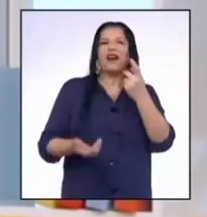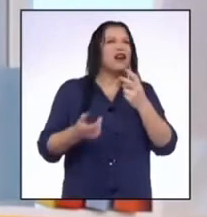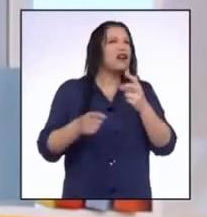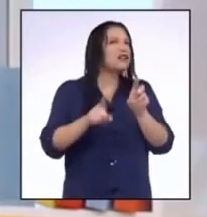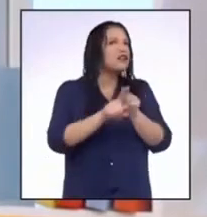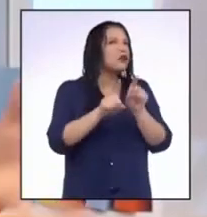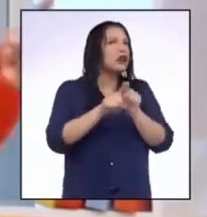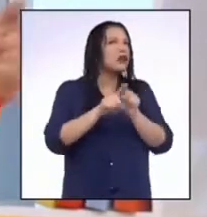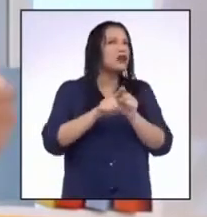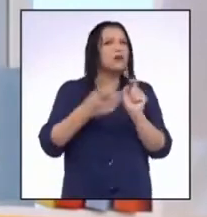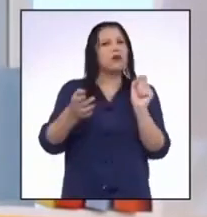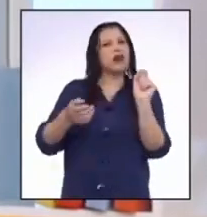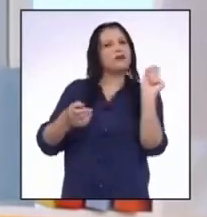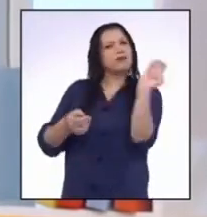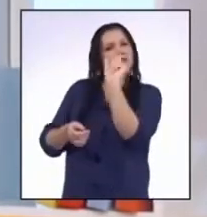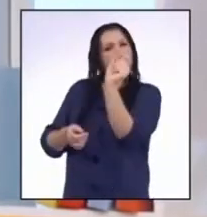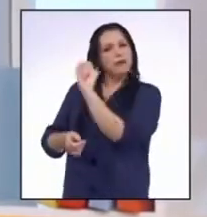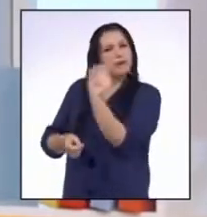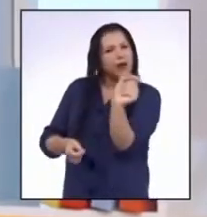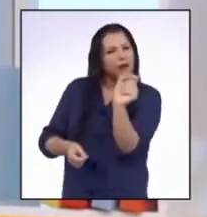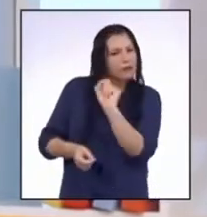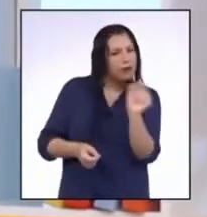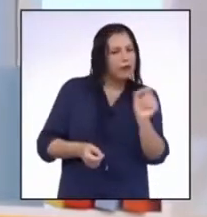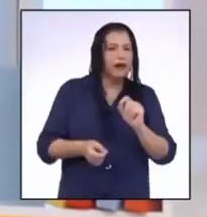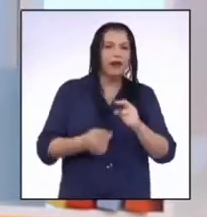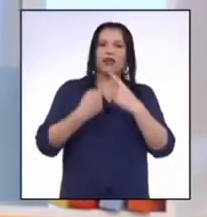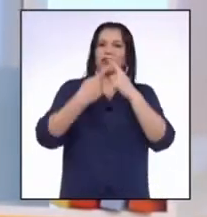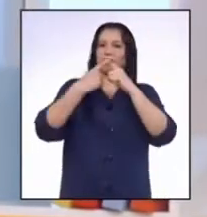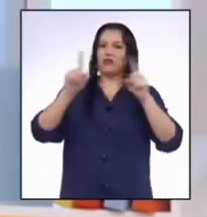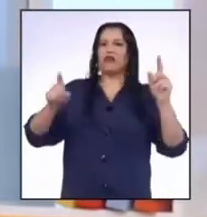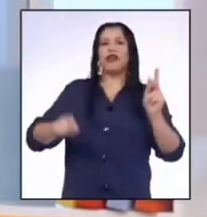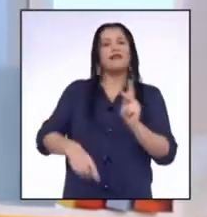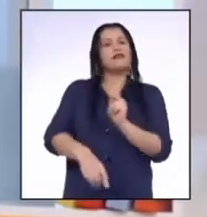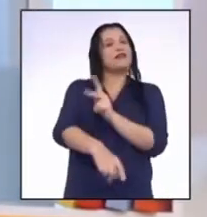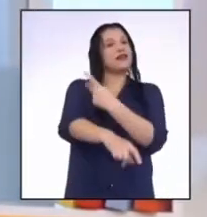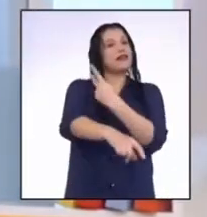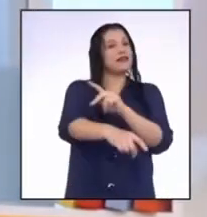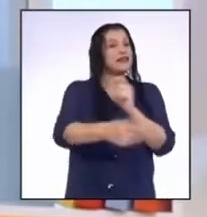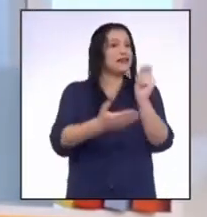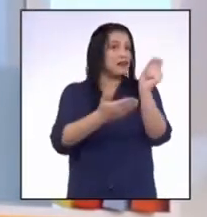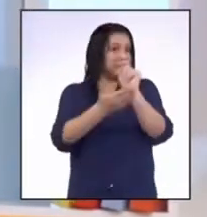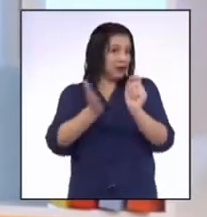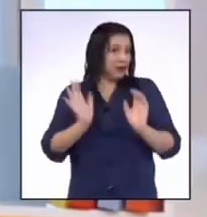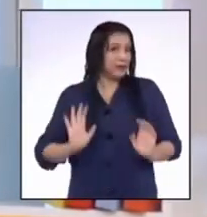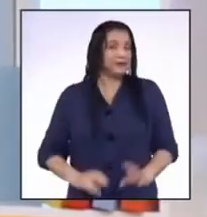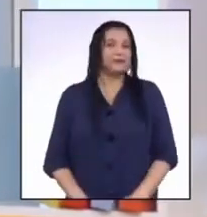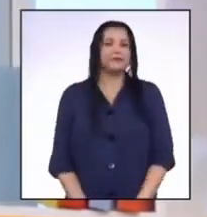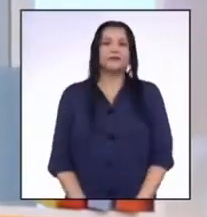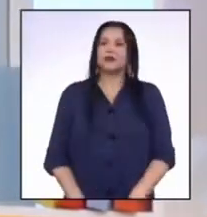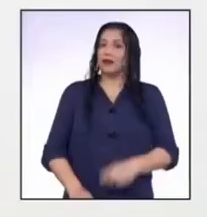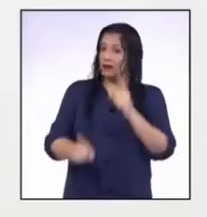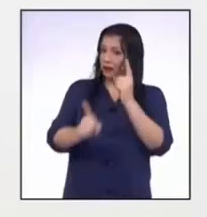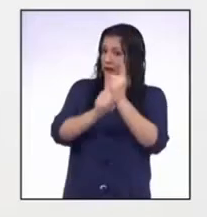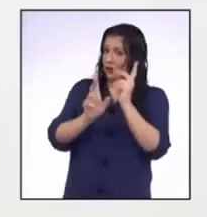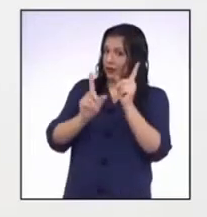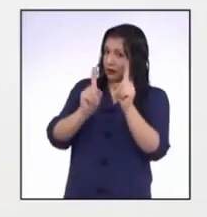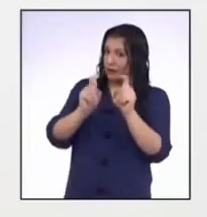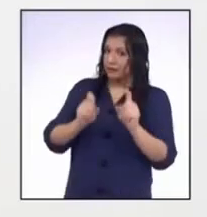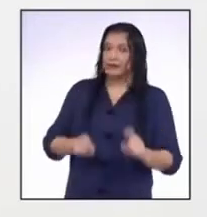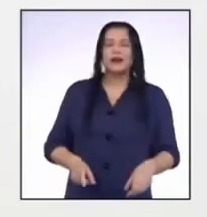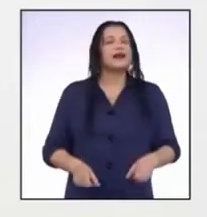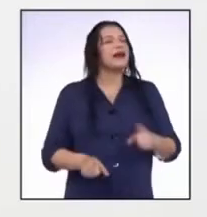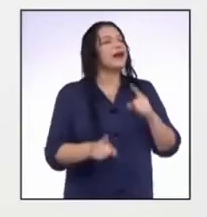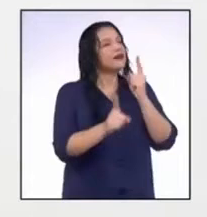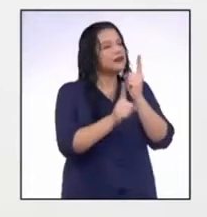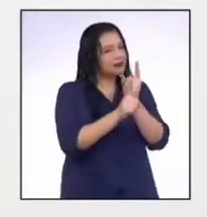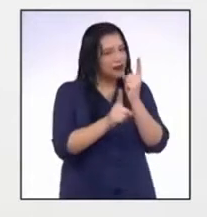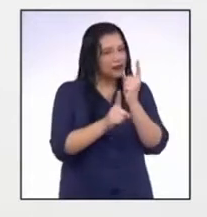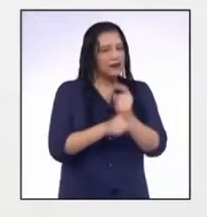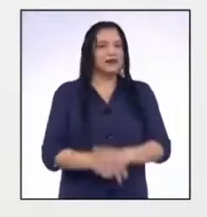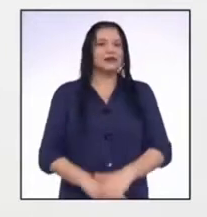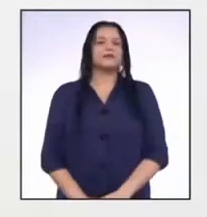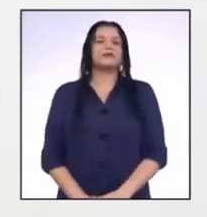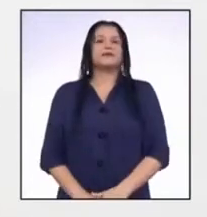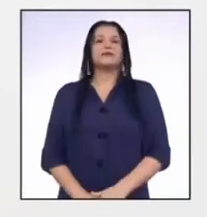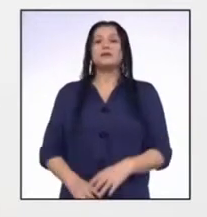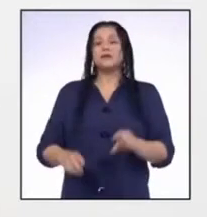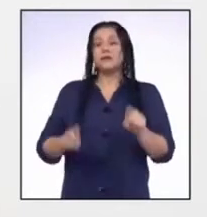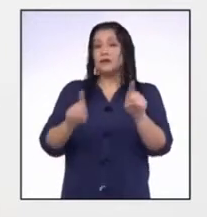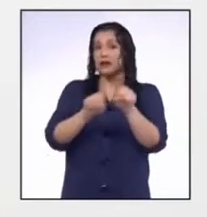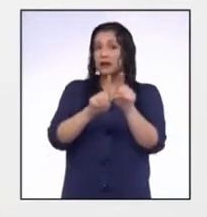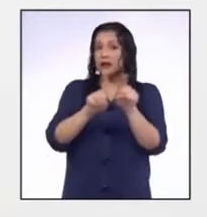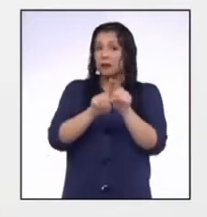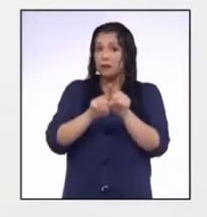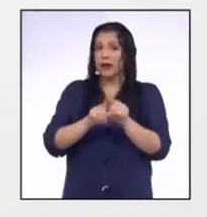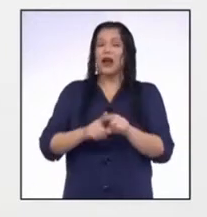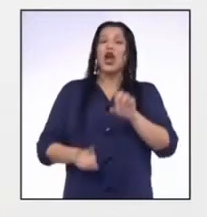una redacción seguida, todo lo contrario a la forma en que se escribe un poema, ¿cierto, profesora? Es correcto, Junior. Además,